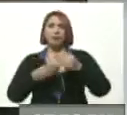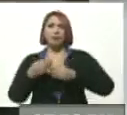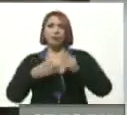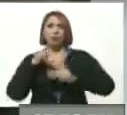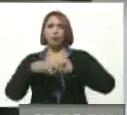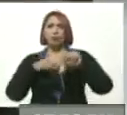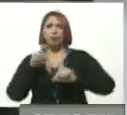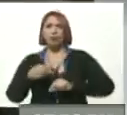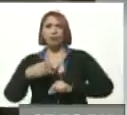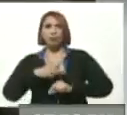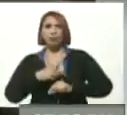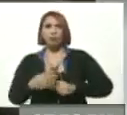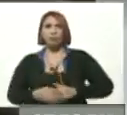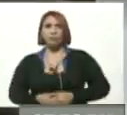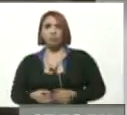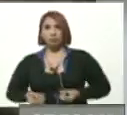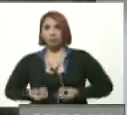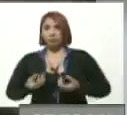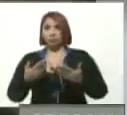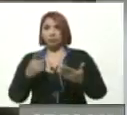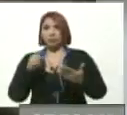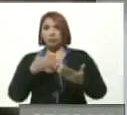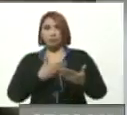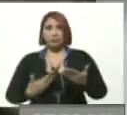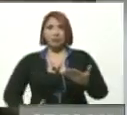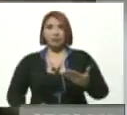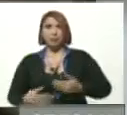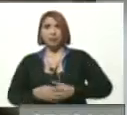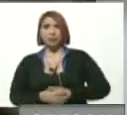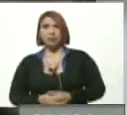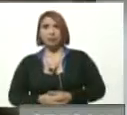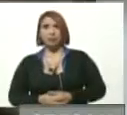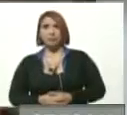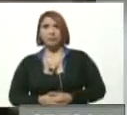la oportunidad de transmitírselas al presidente de la República.